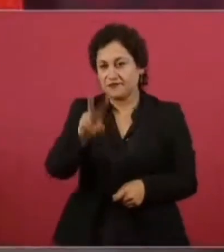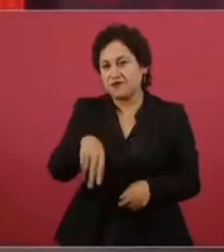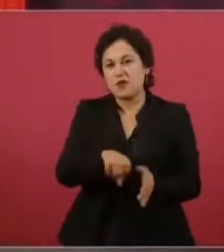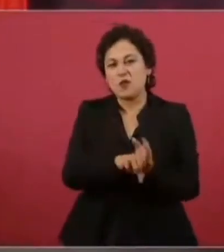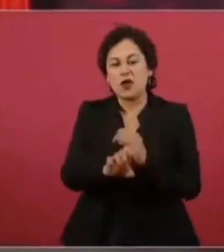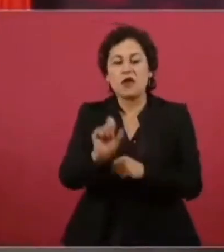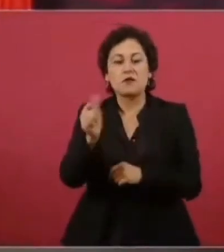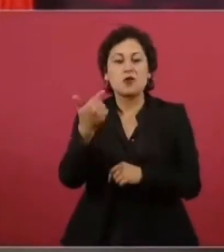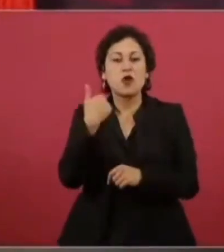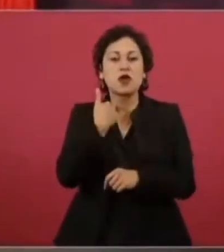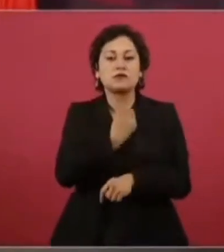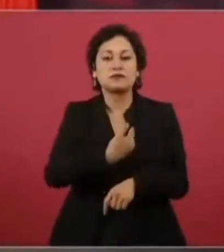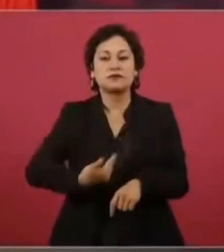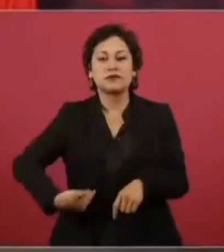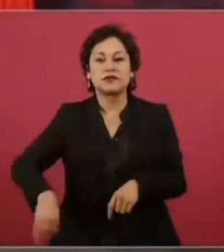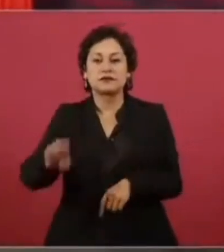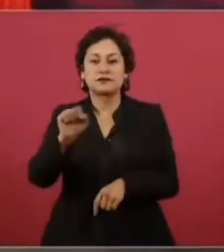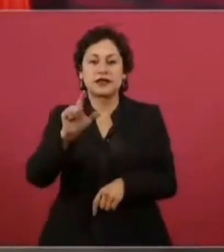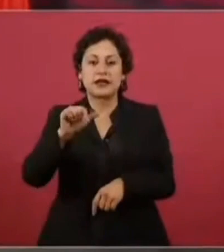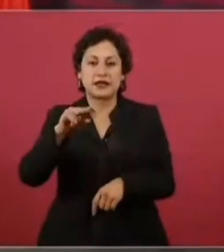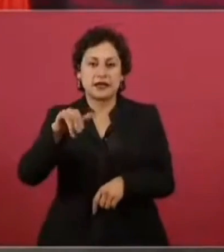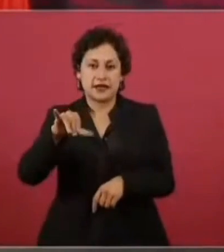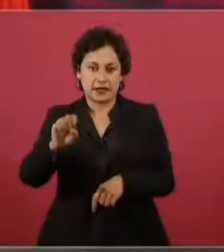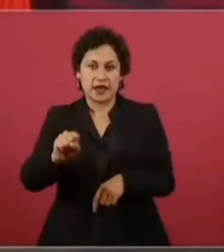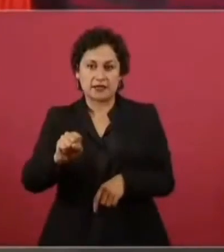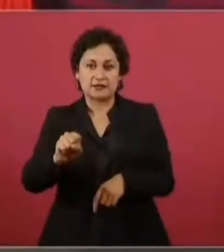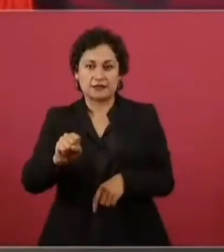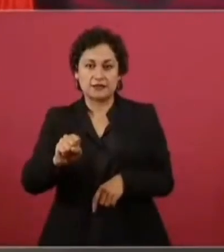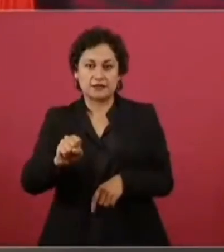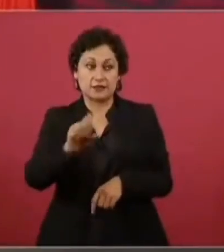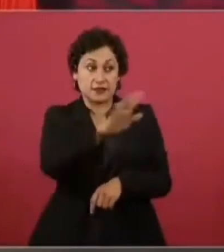Salinas se ganó el aplauso